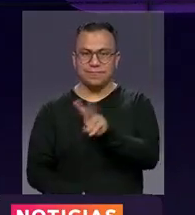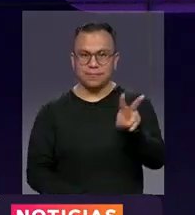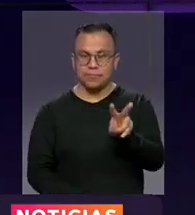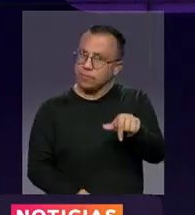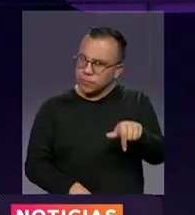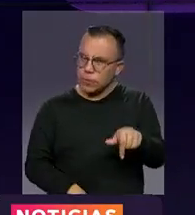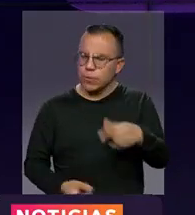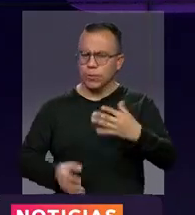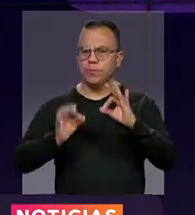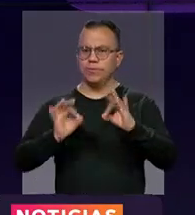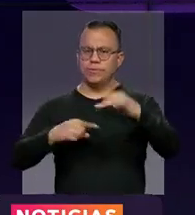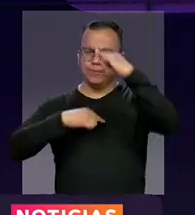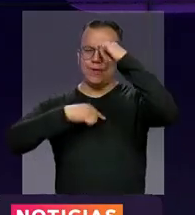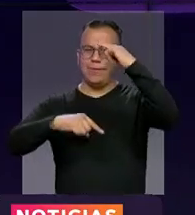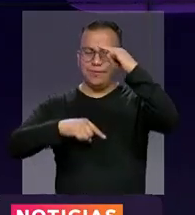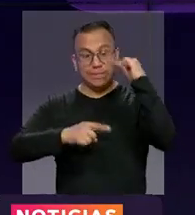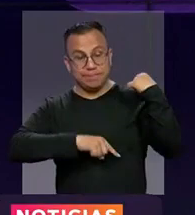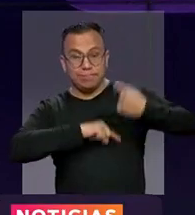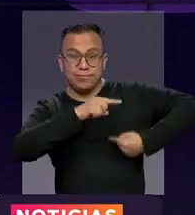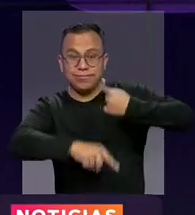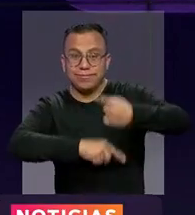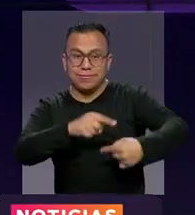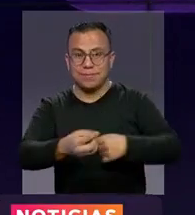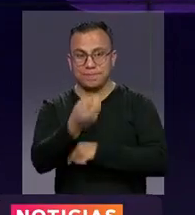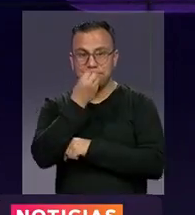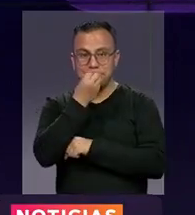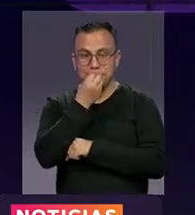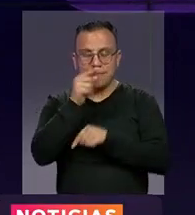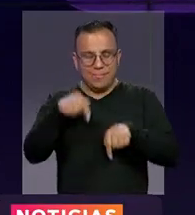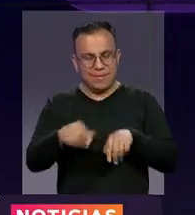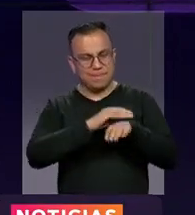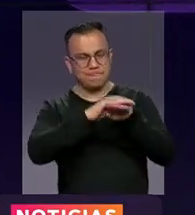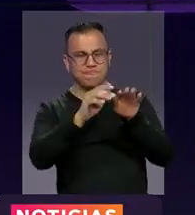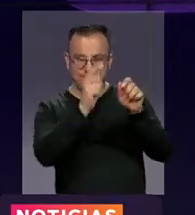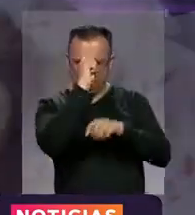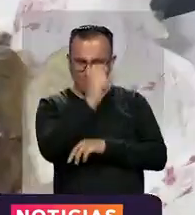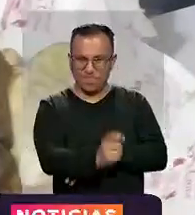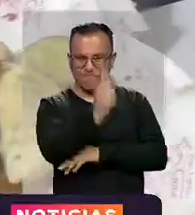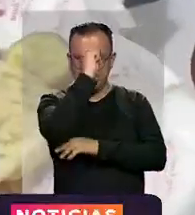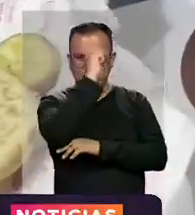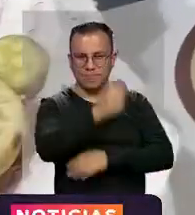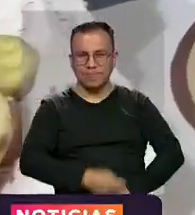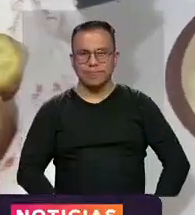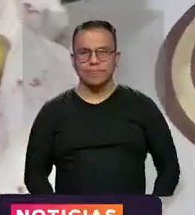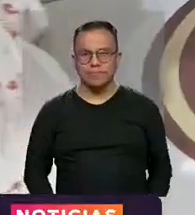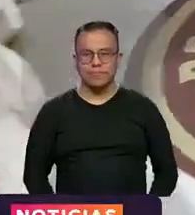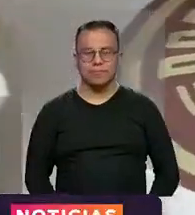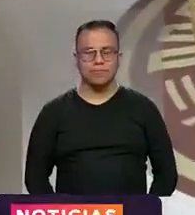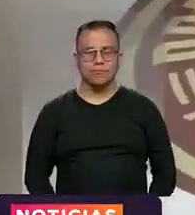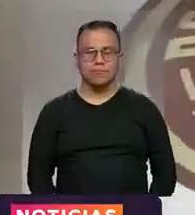El sazón autóctono y la tradicional cocina colombiana son los invitados de honor.